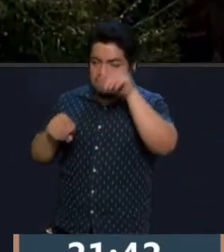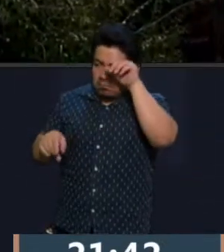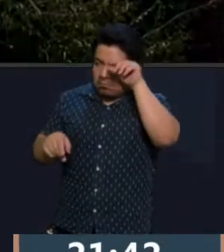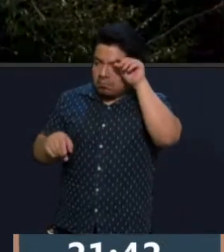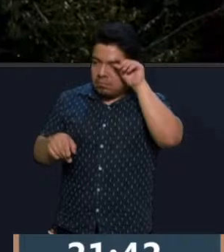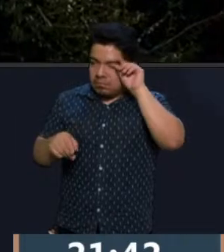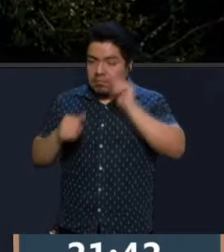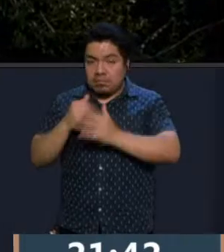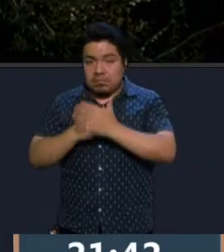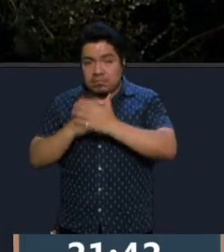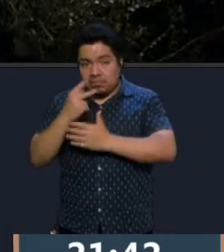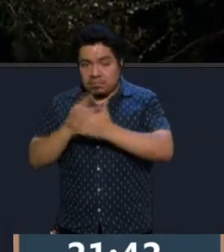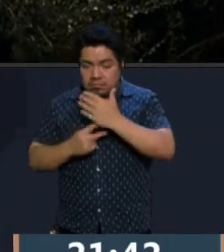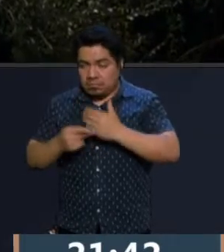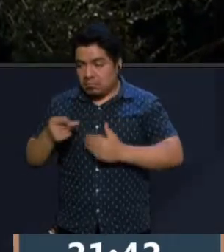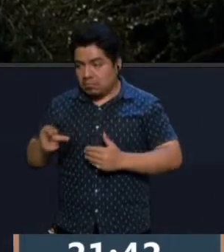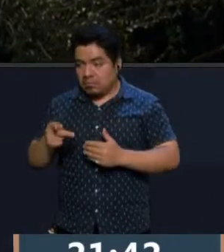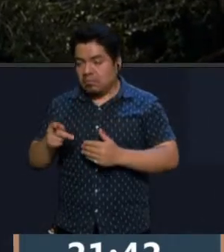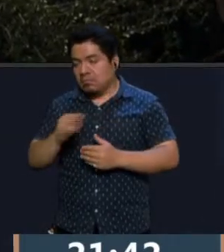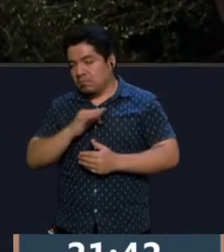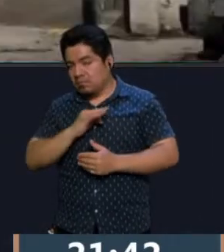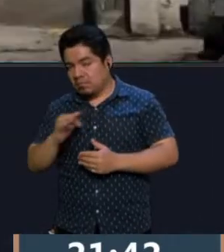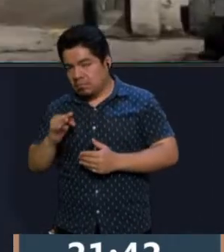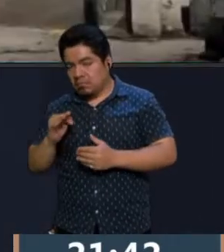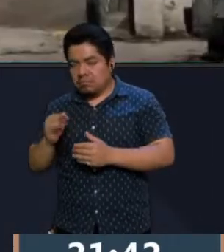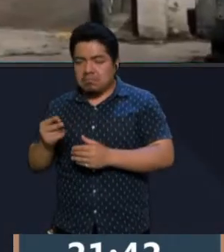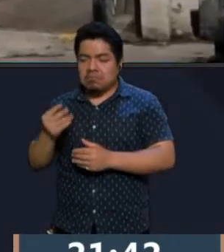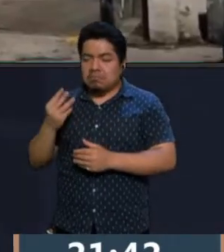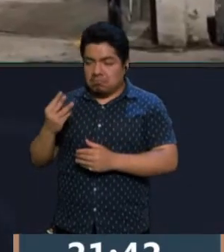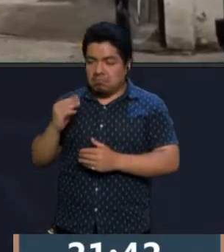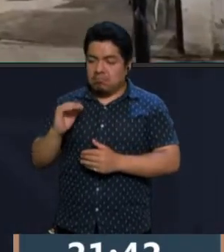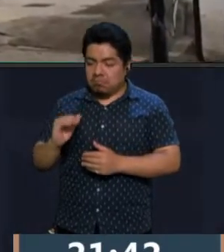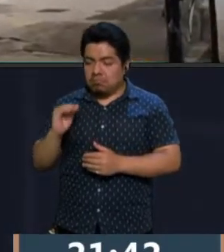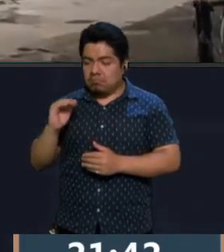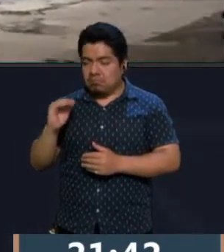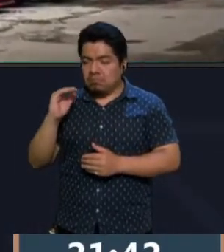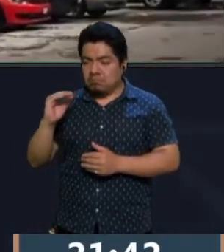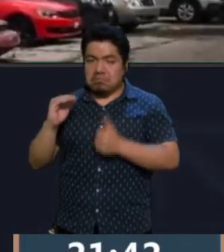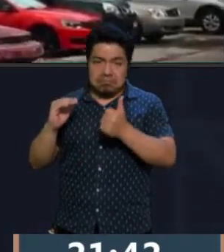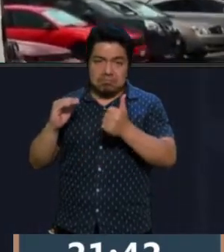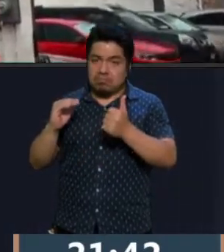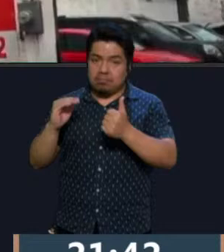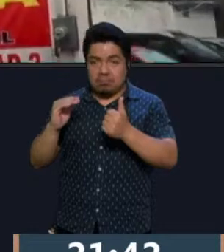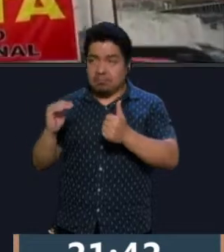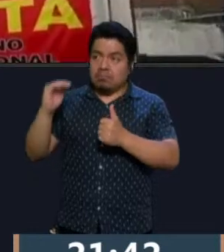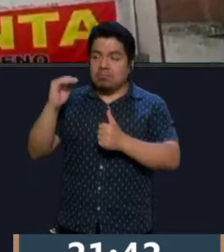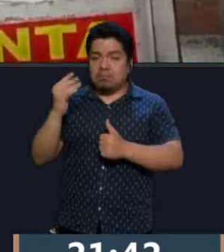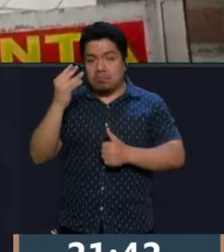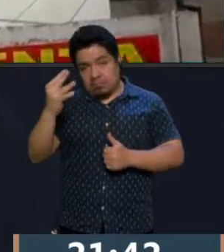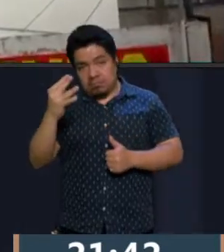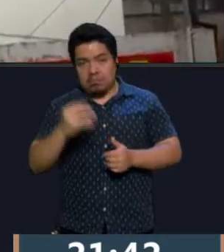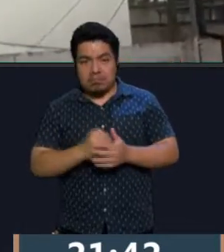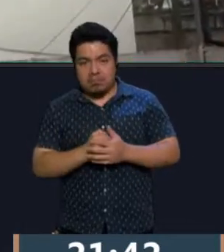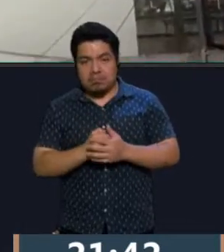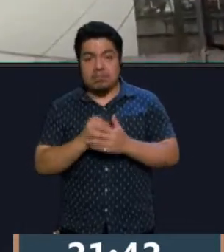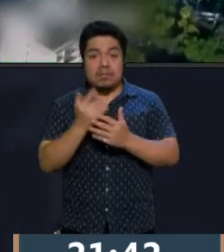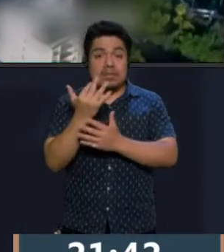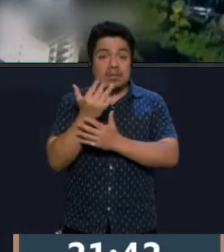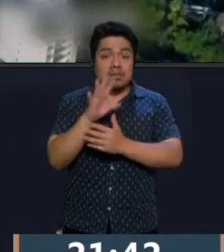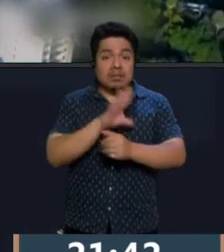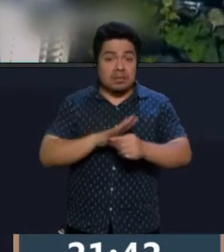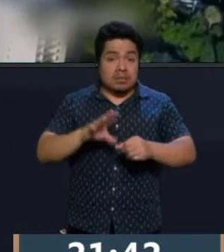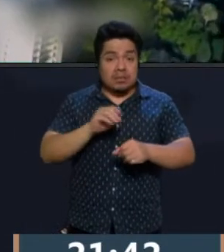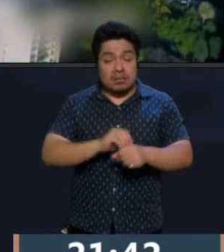términos del programa delegacional, la posibilidad de uso para 3 pisos, se construyeron 4. En total son 50